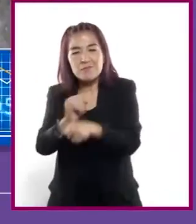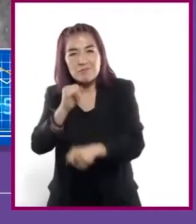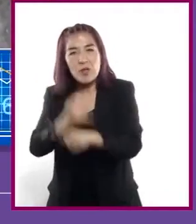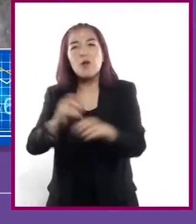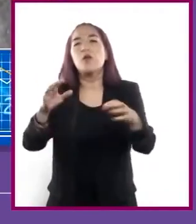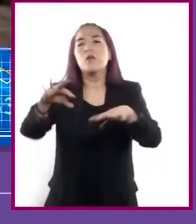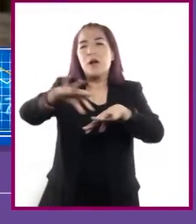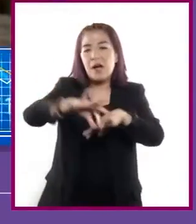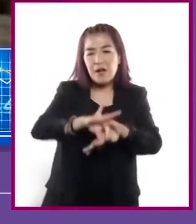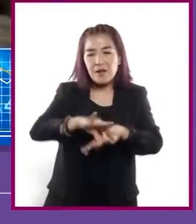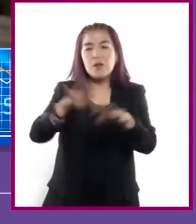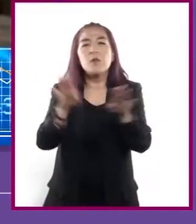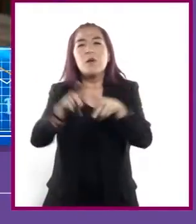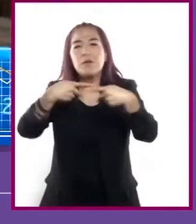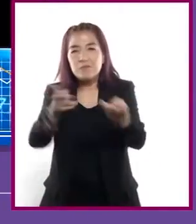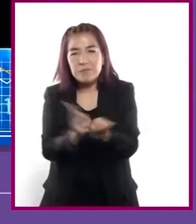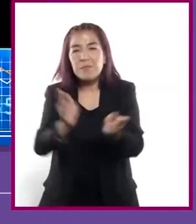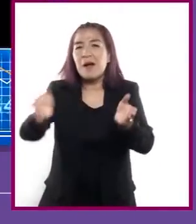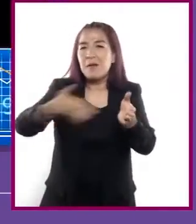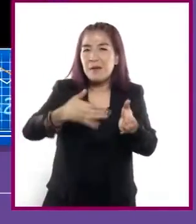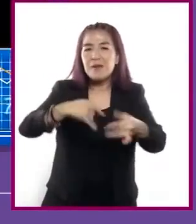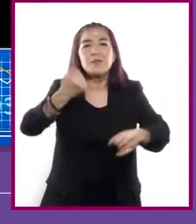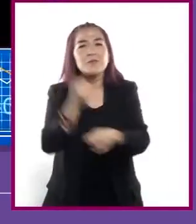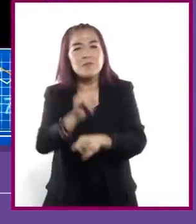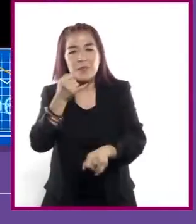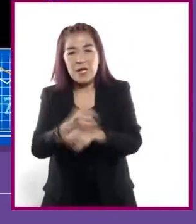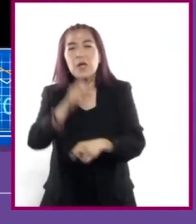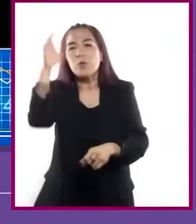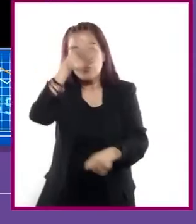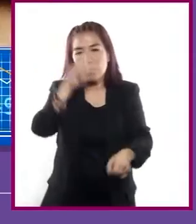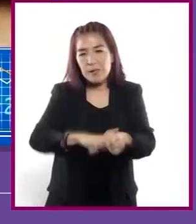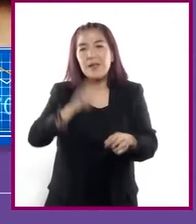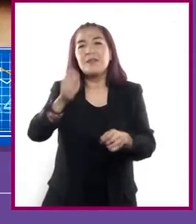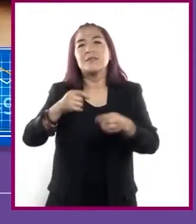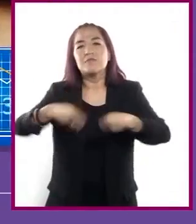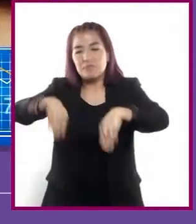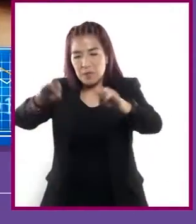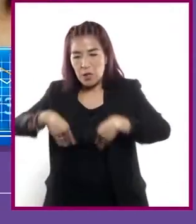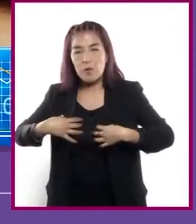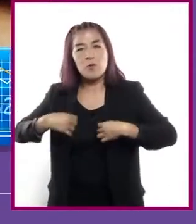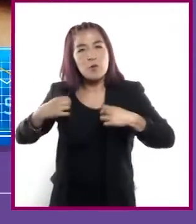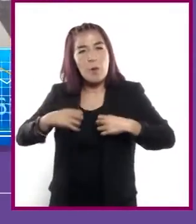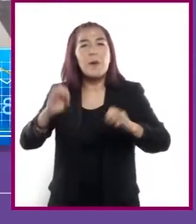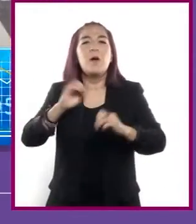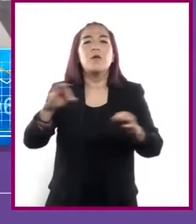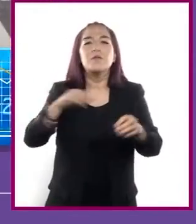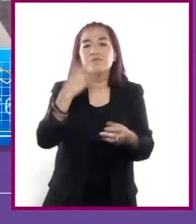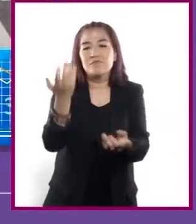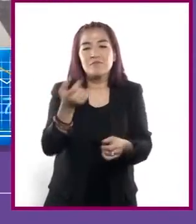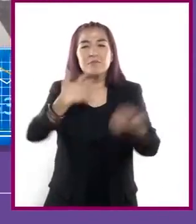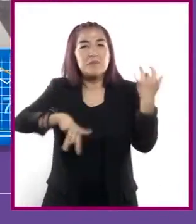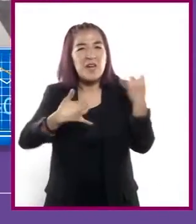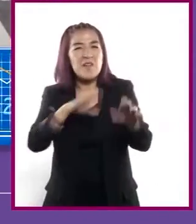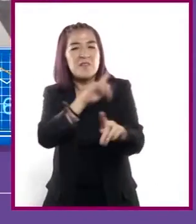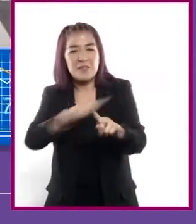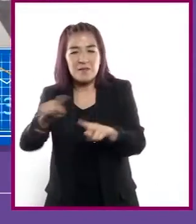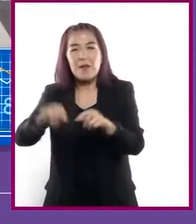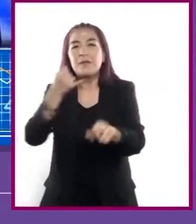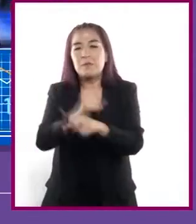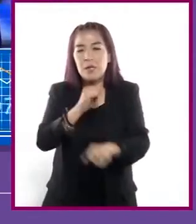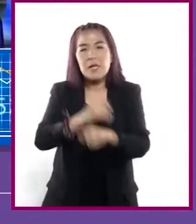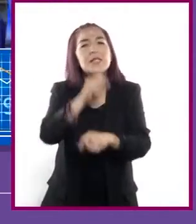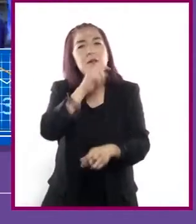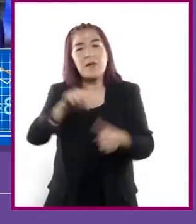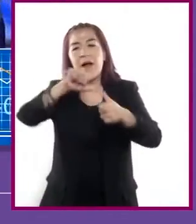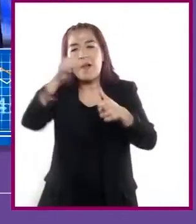joyería, cestería y gastronomía. Productos culturales como textiles e instrumentos musicales. Expresiones culturales